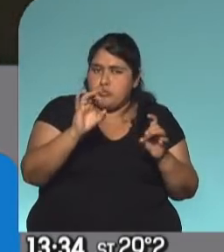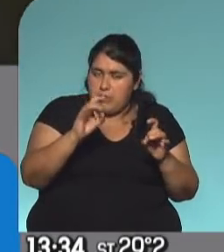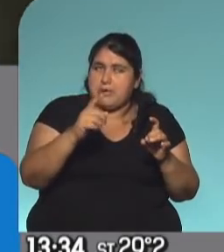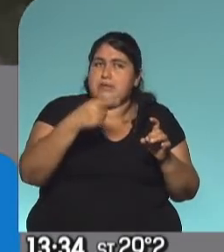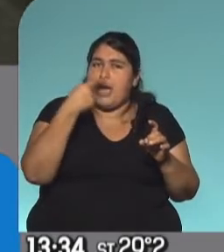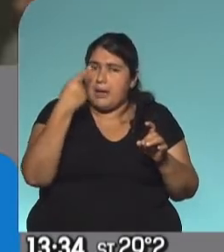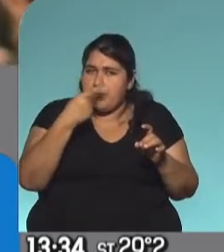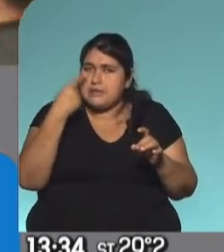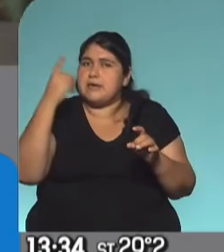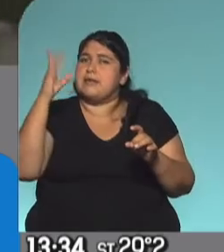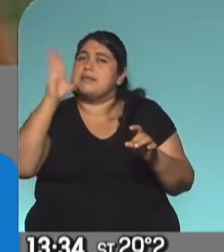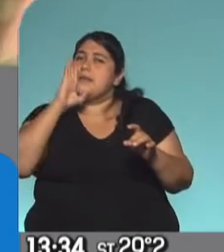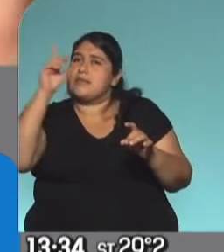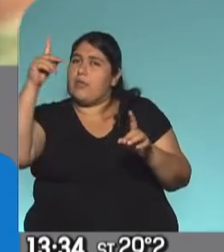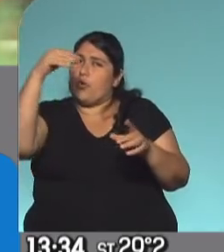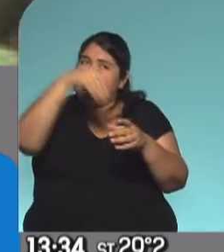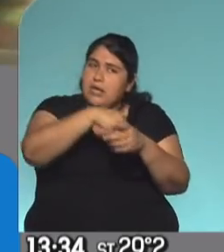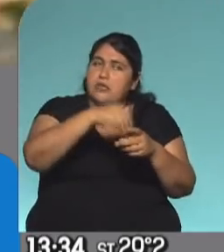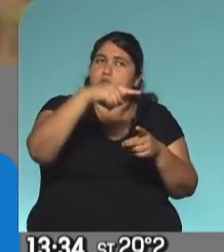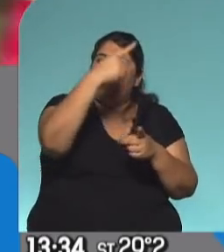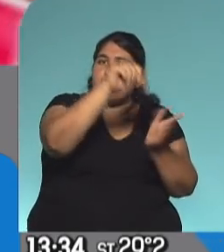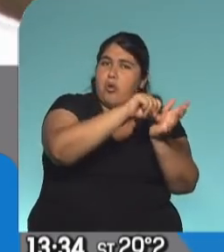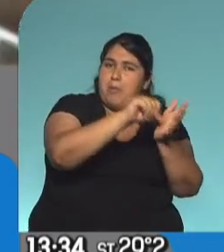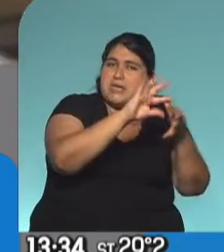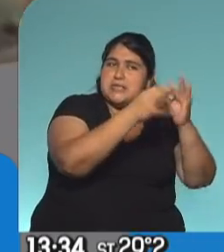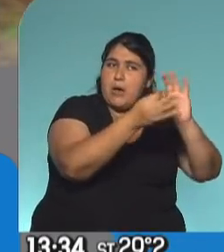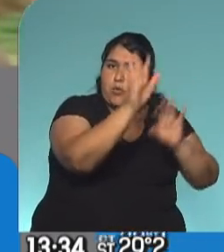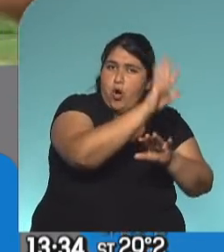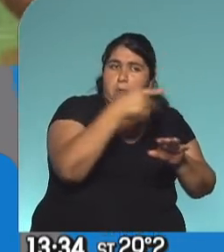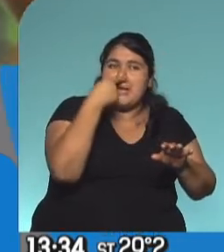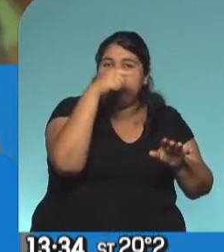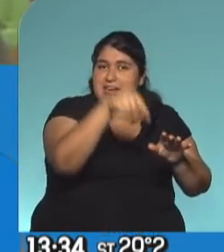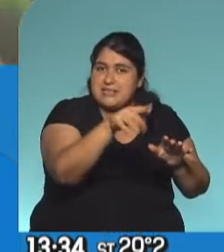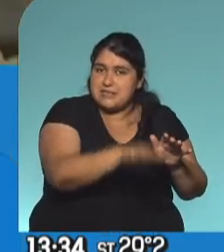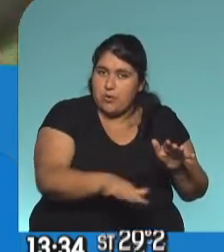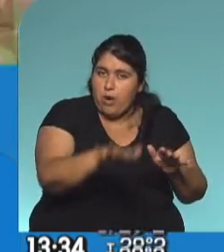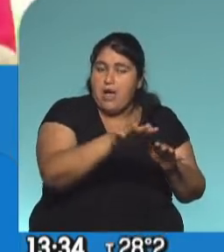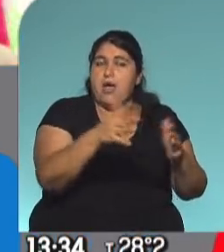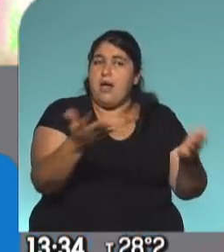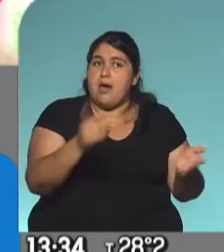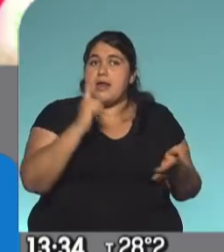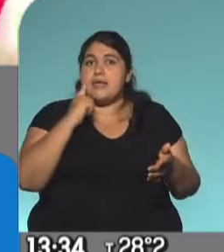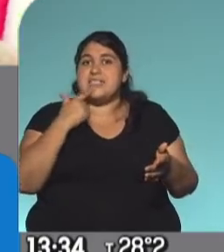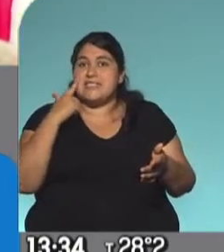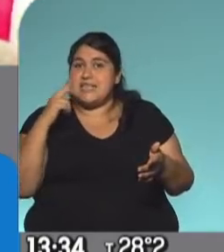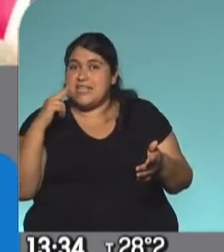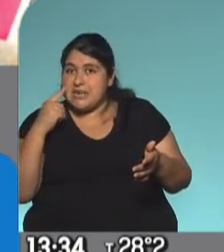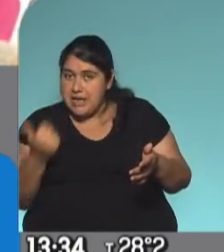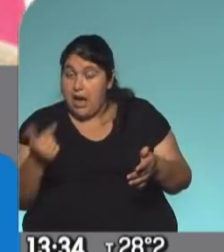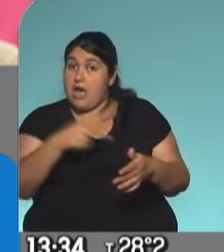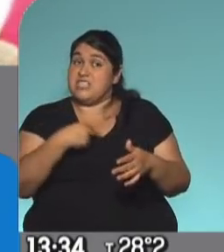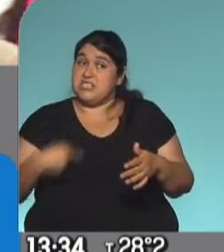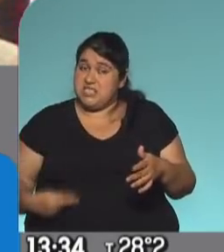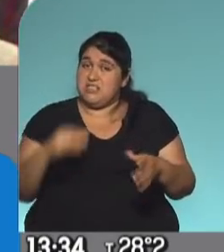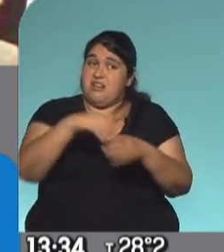intereses norteamericanos, hay intereses de países europeos, está la Siria y últimamente también la presencia china en toda esa